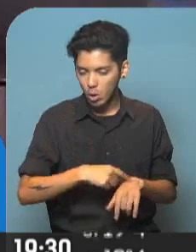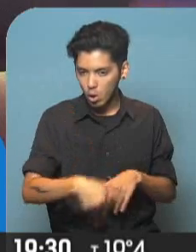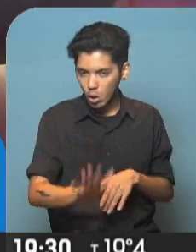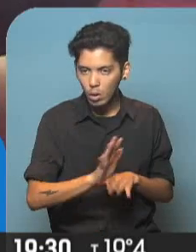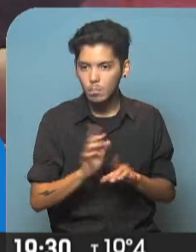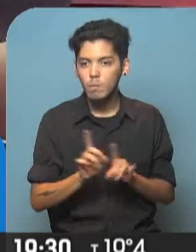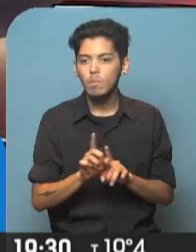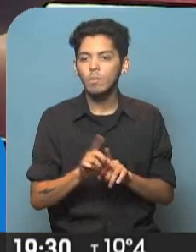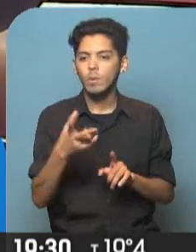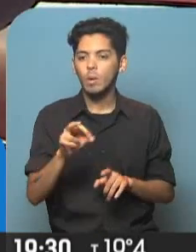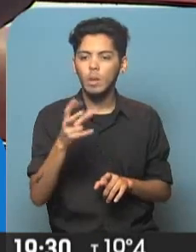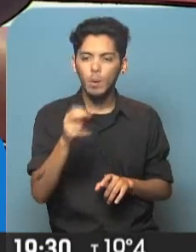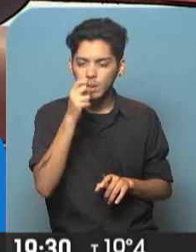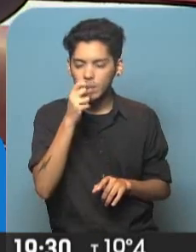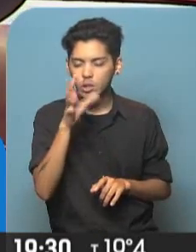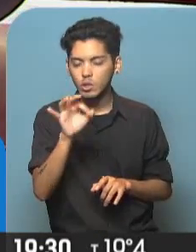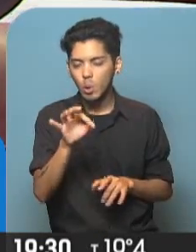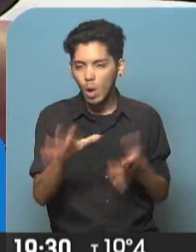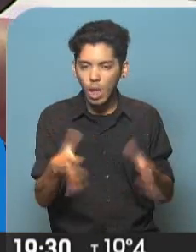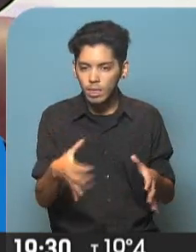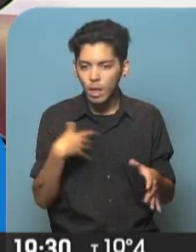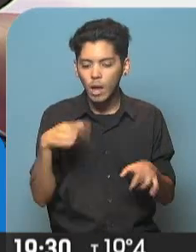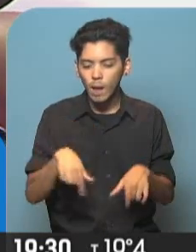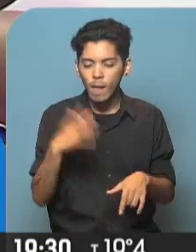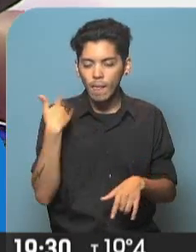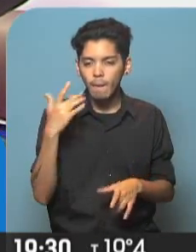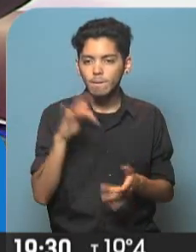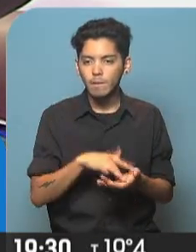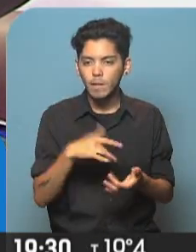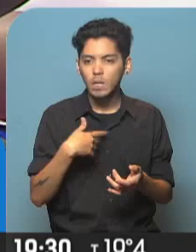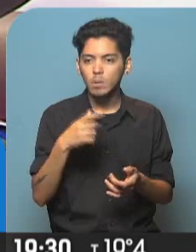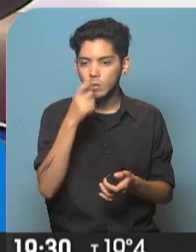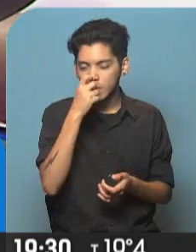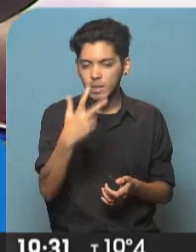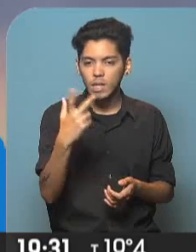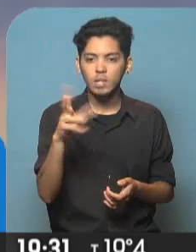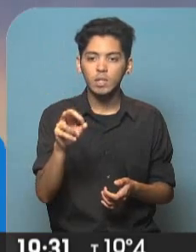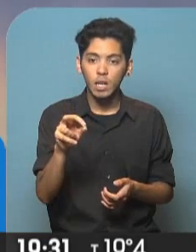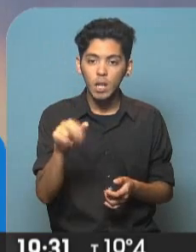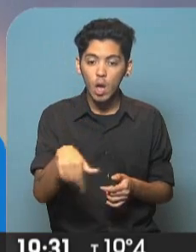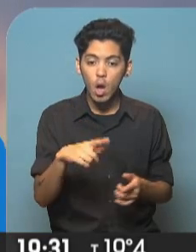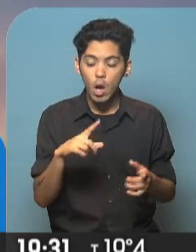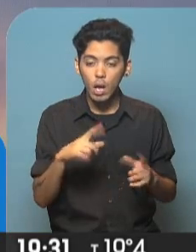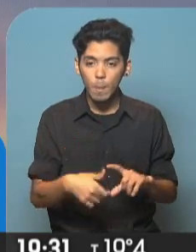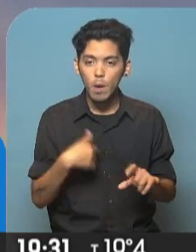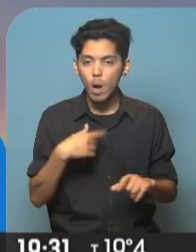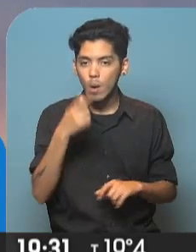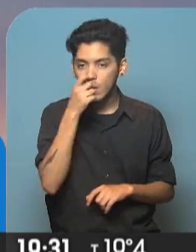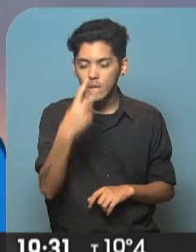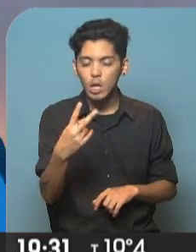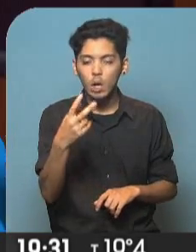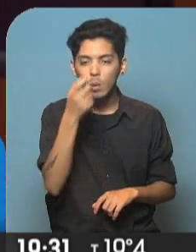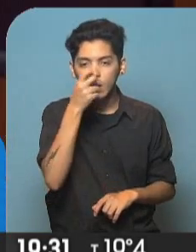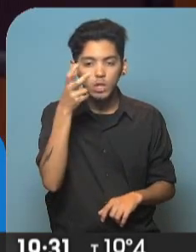2020 con 50 ayer tocó cerró en el banco nacional 23 con 30 y hoy bajó a 22 con 28 o 22 con